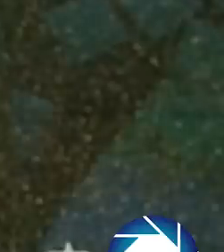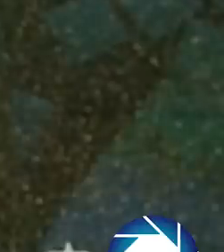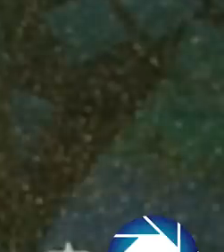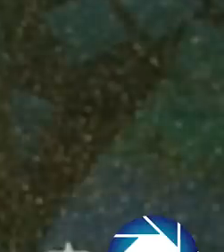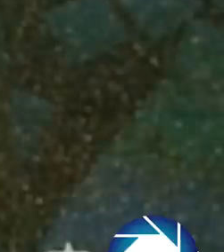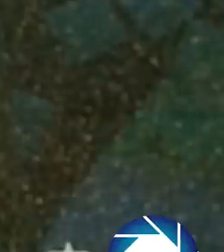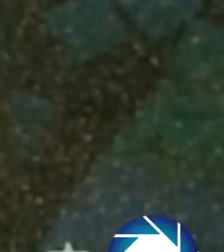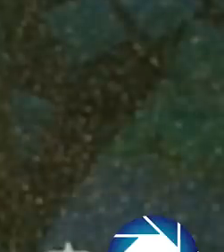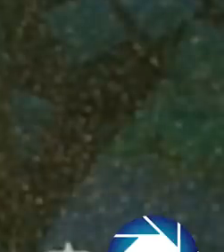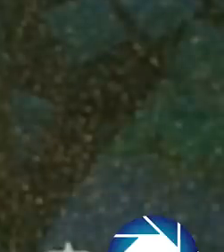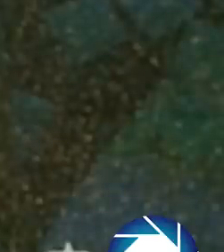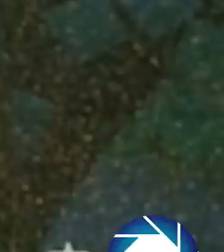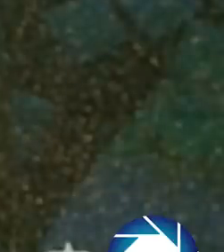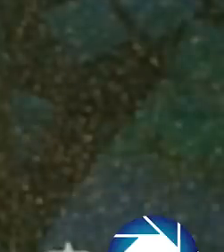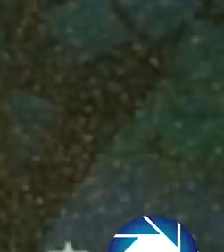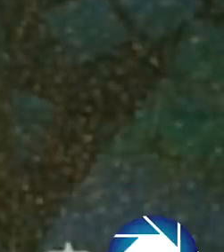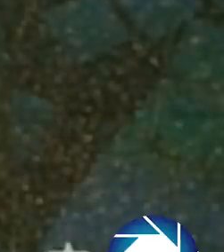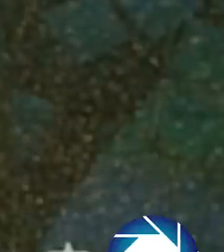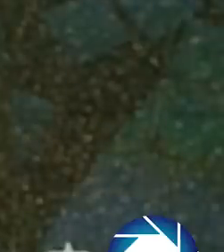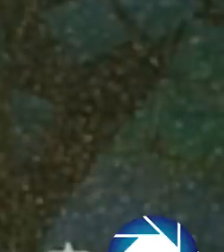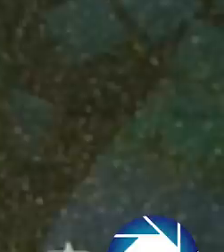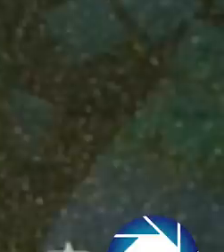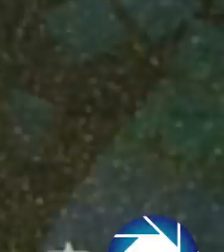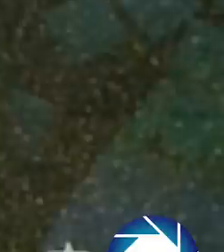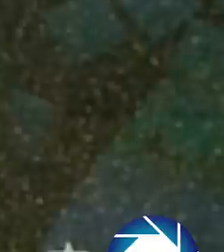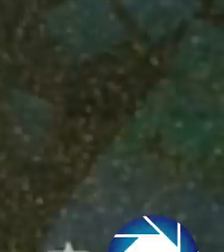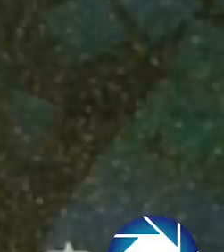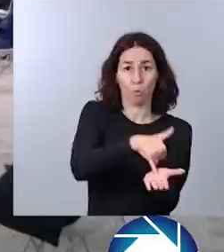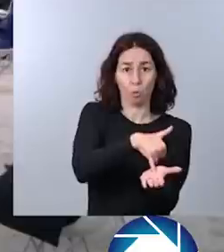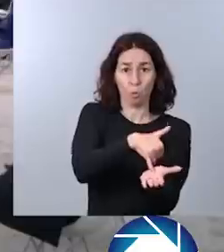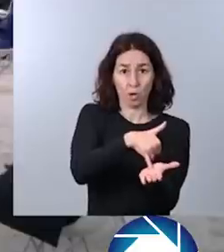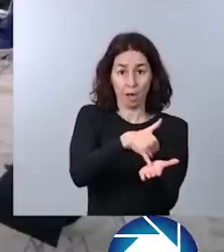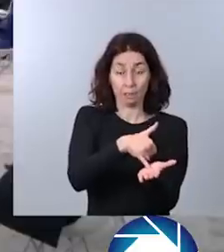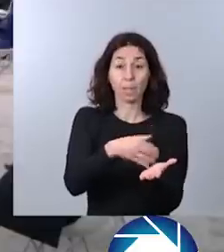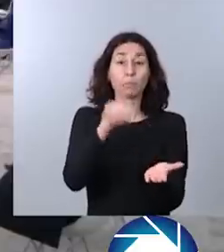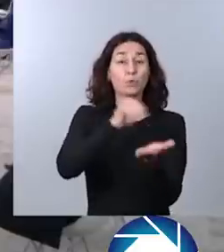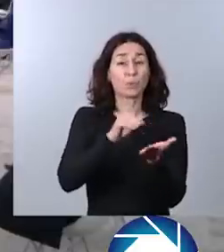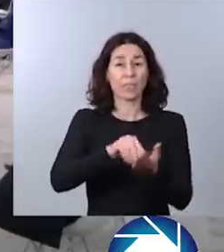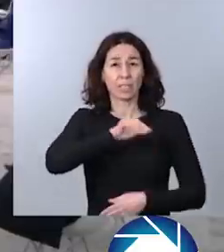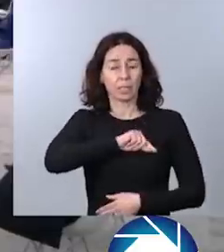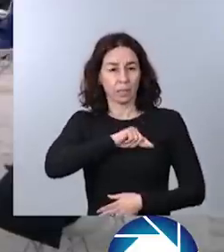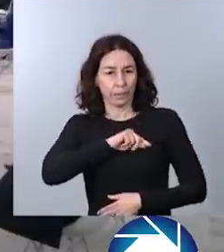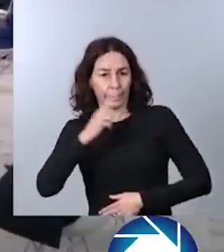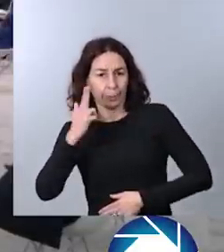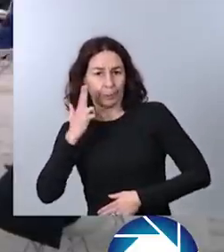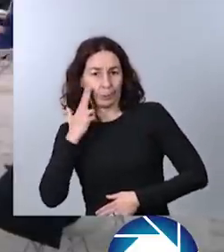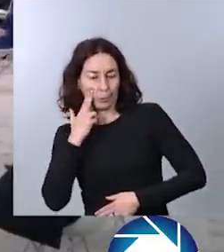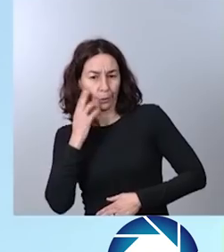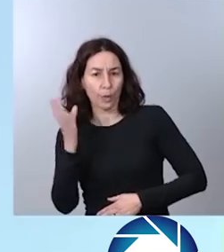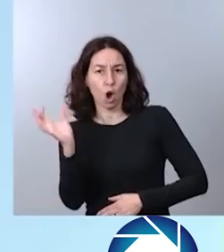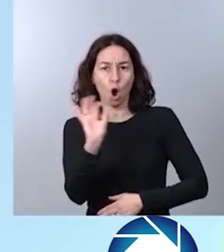va lenta, Europa es una especie de cosa que a veces nos pilla un poco lejos, todo este entramado bruseleño, digo, bruselense o como se